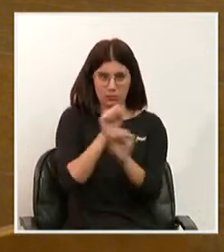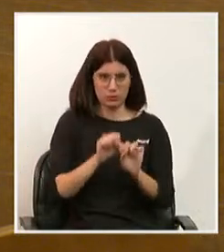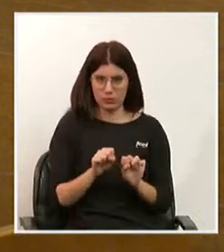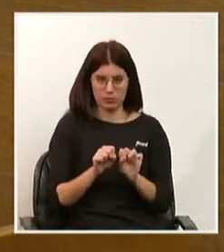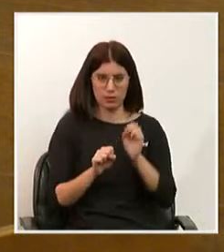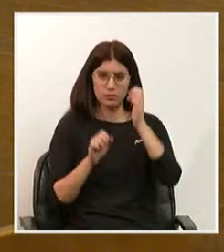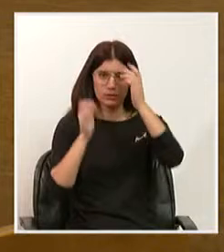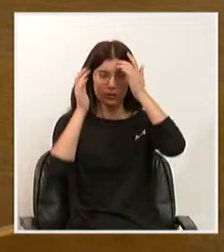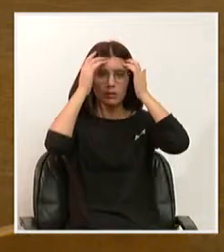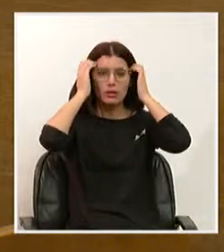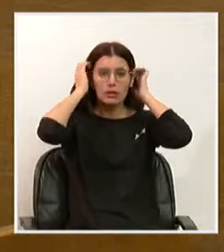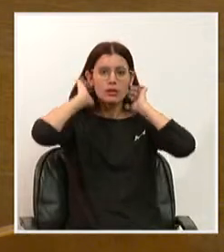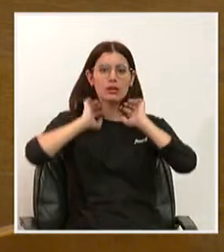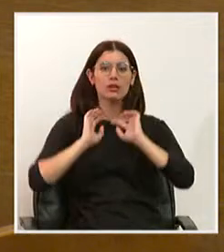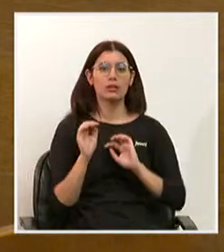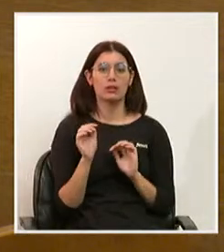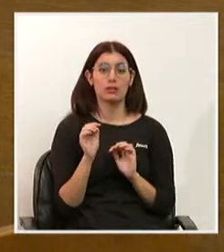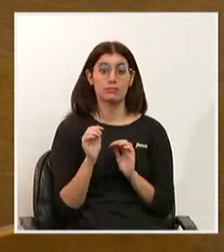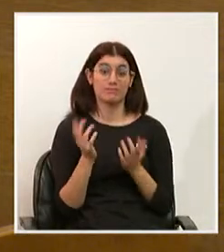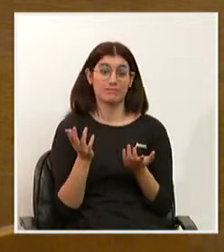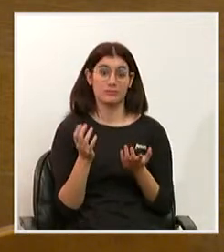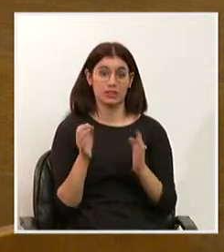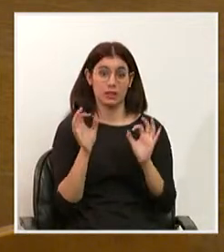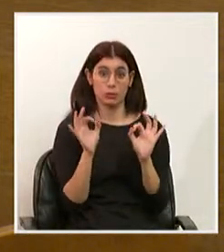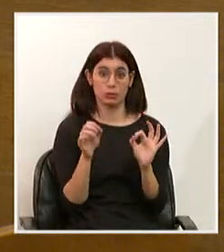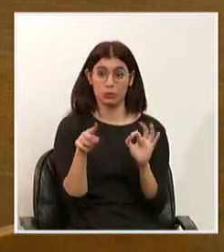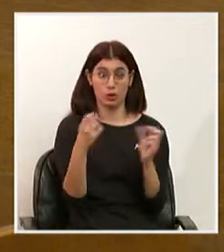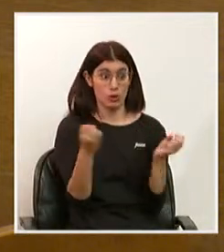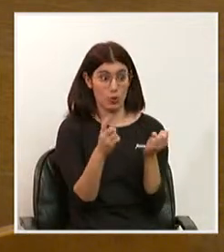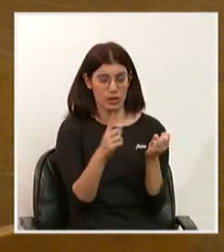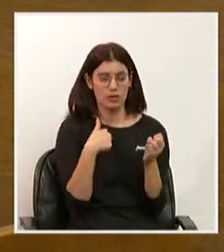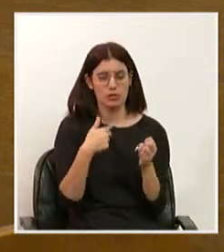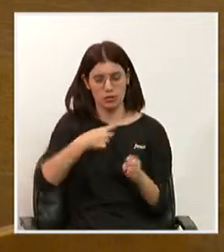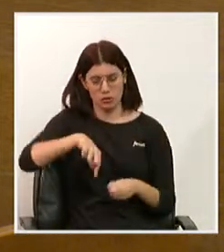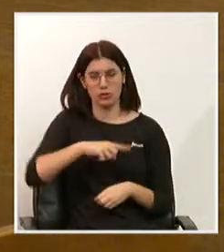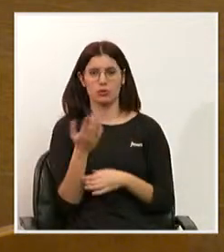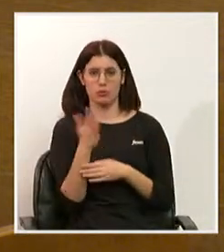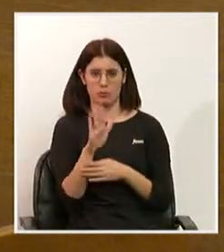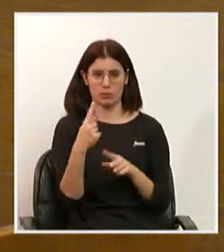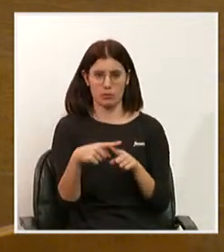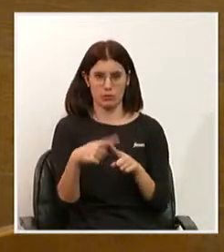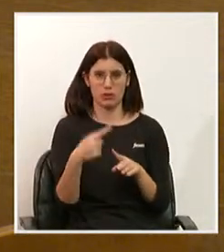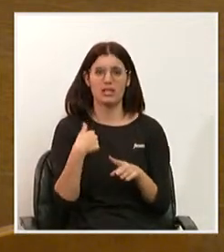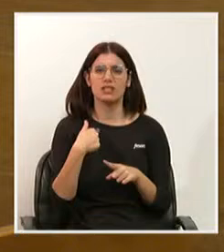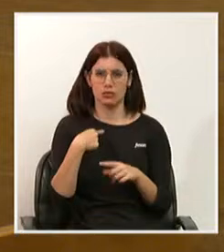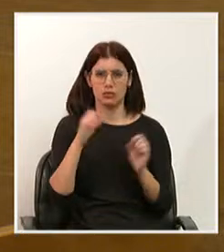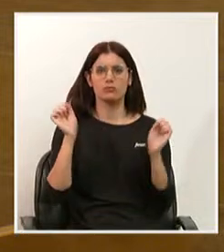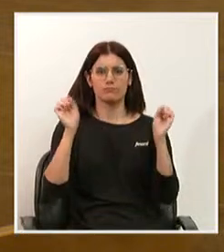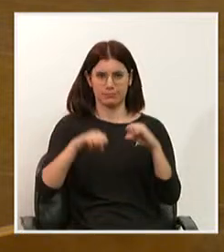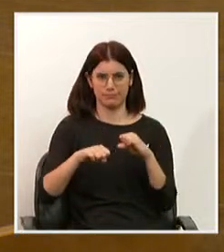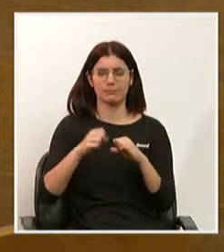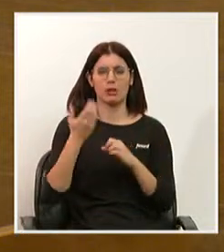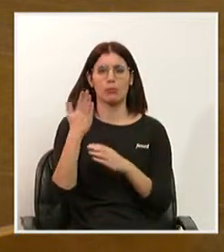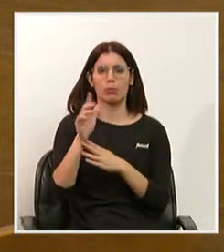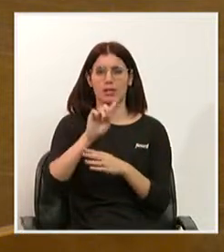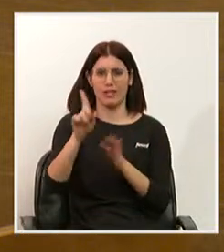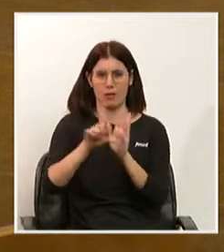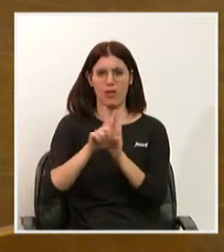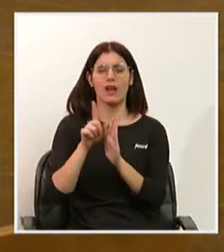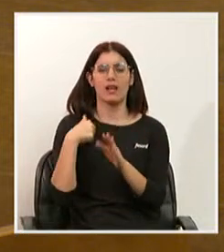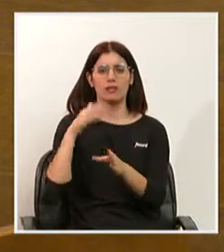de del mod de la se inres propes nocri p y la